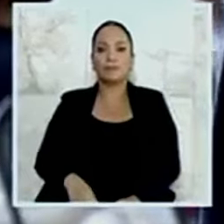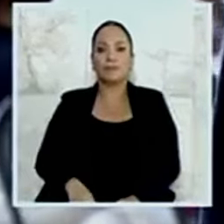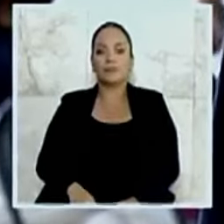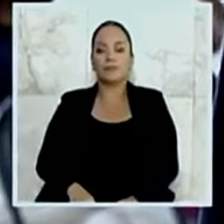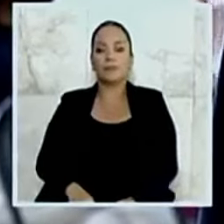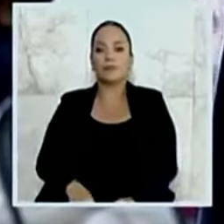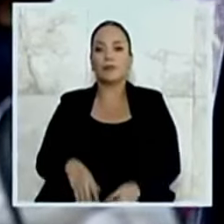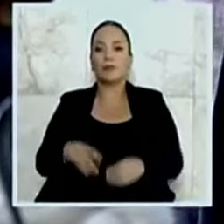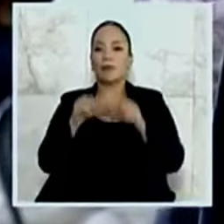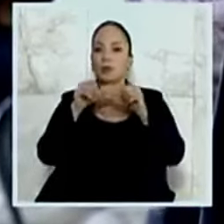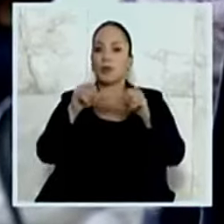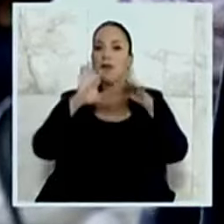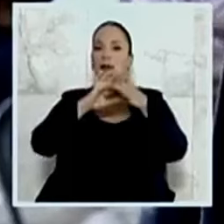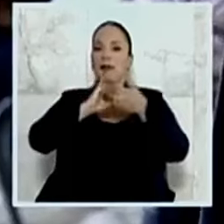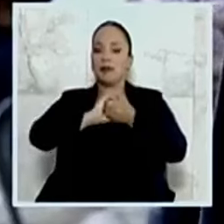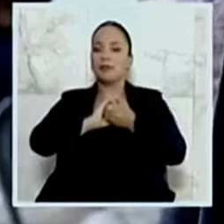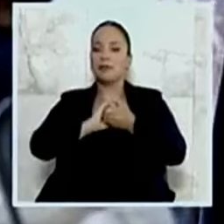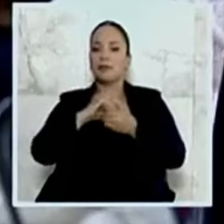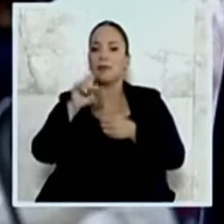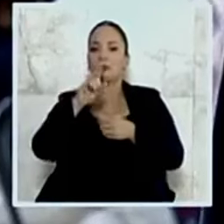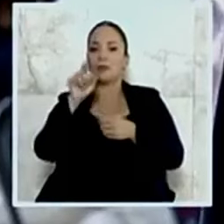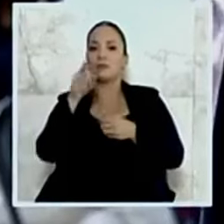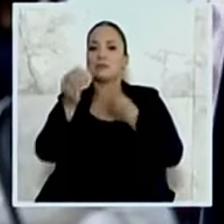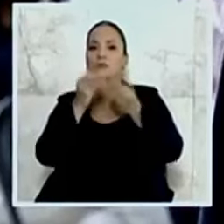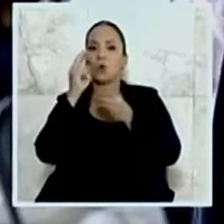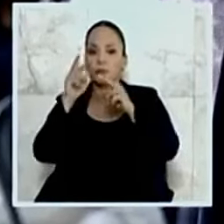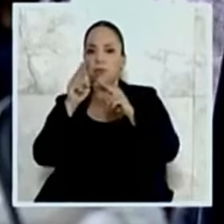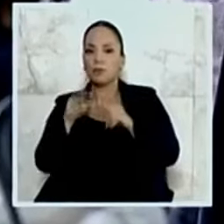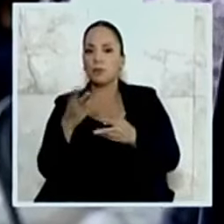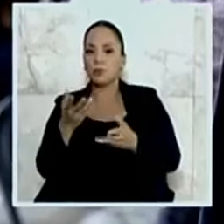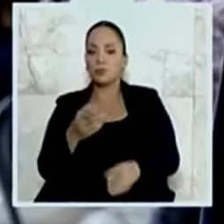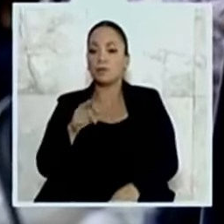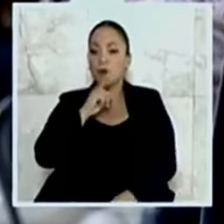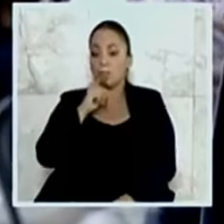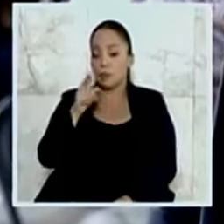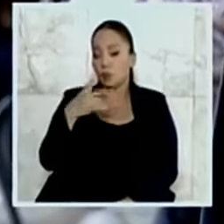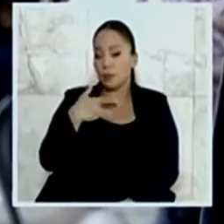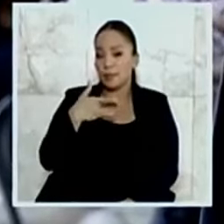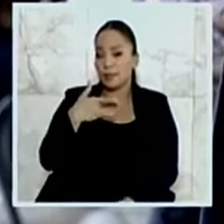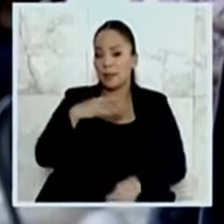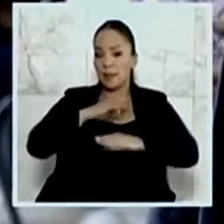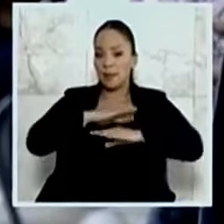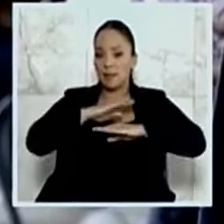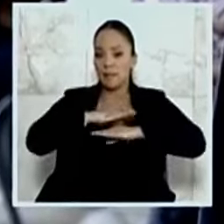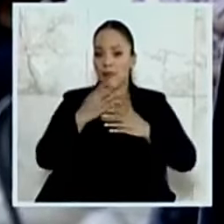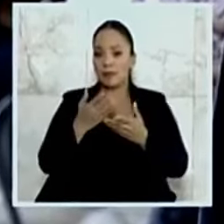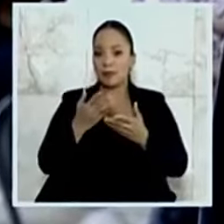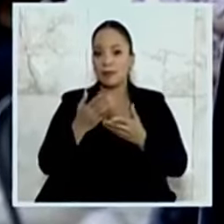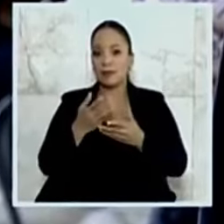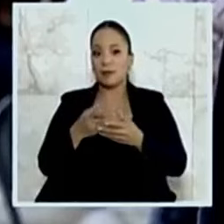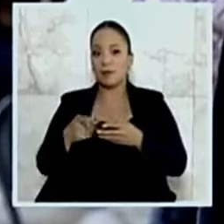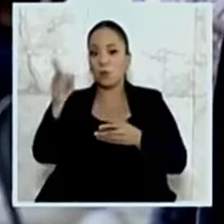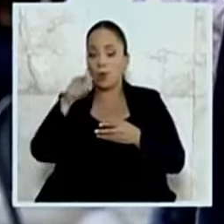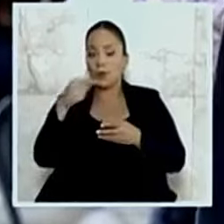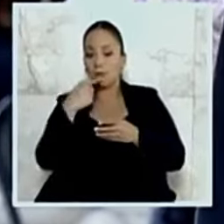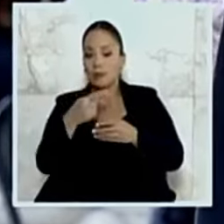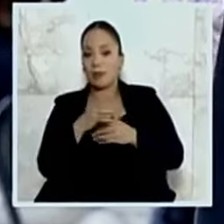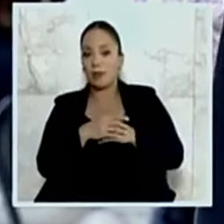el 17 de mayo, CINDE le envió a usted una propuesta sobre el valor para Costa Rica de continuar con esta alianza.